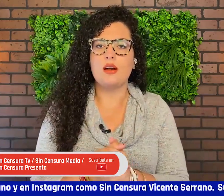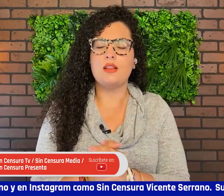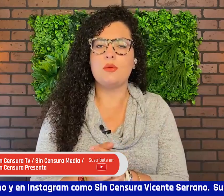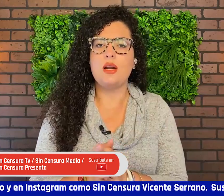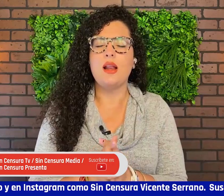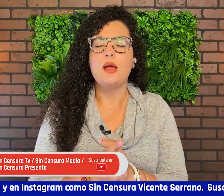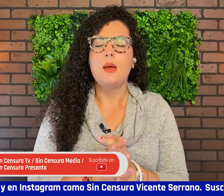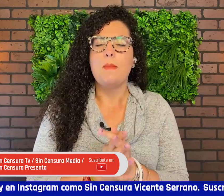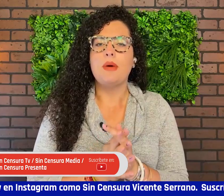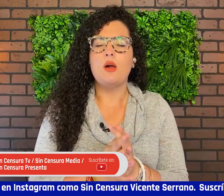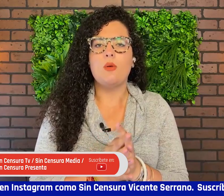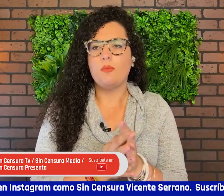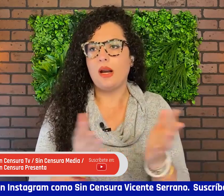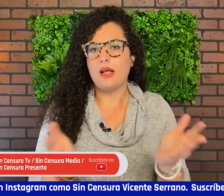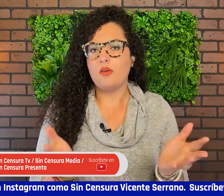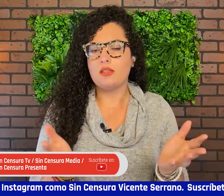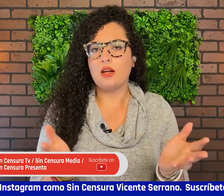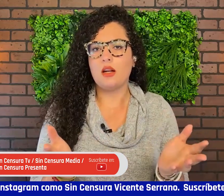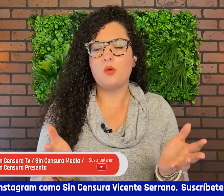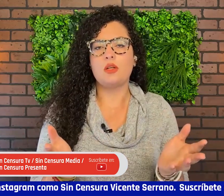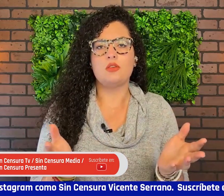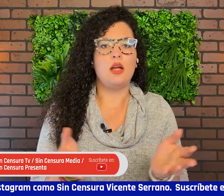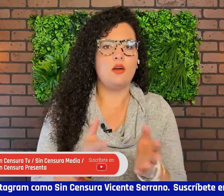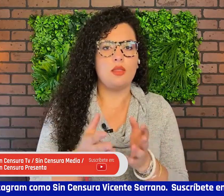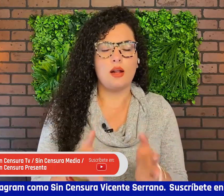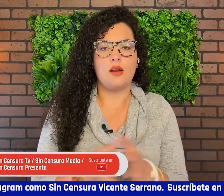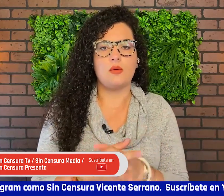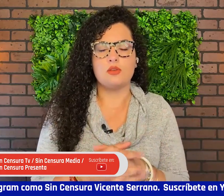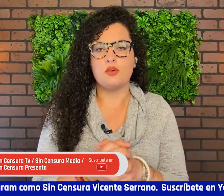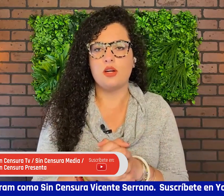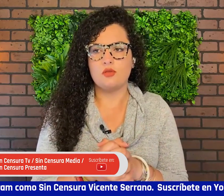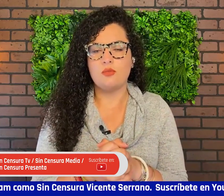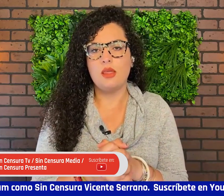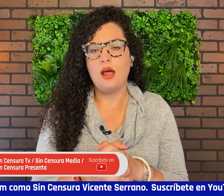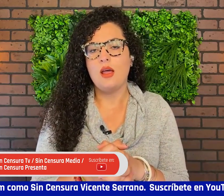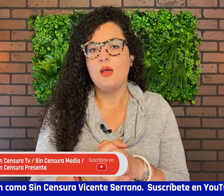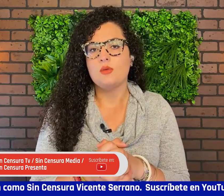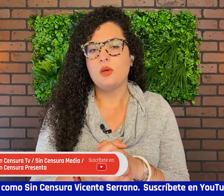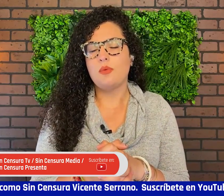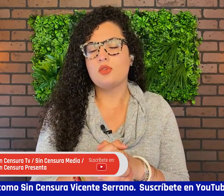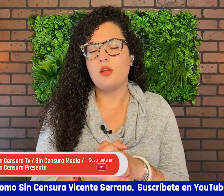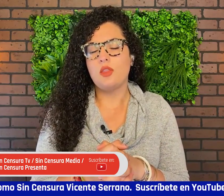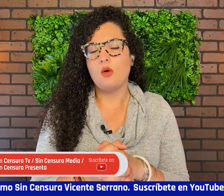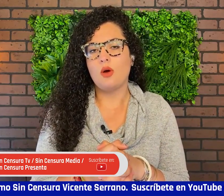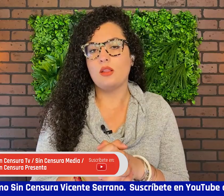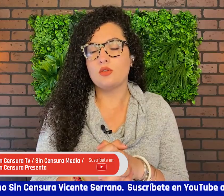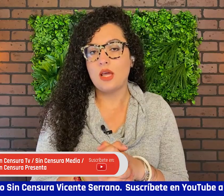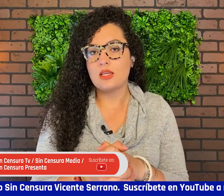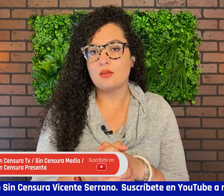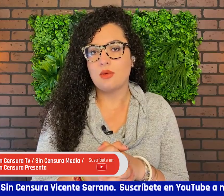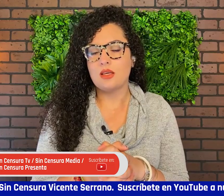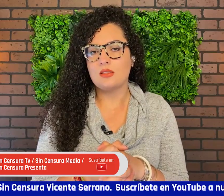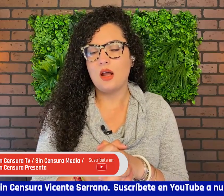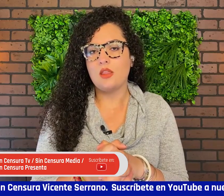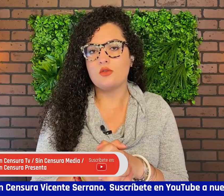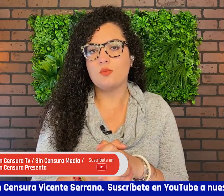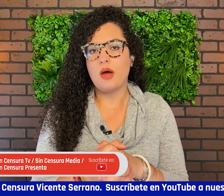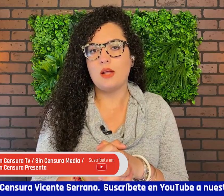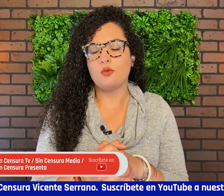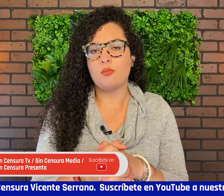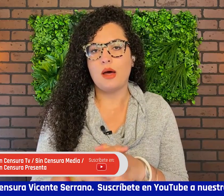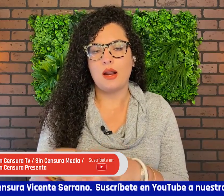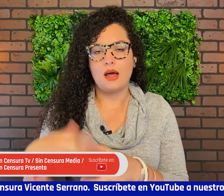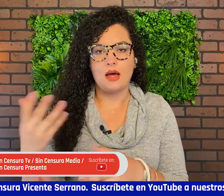que ocurrió ayer en el tribunal. Pero para no hacerle el cuento largo y darle la versión resumida, se pusieron de acuerdo 6